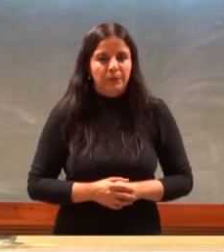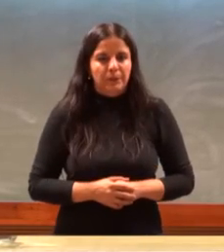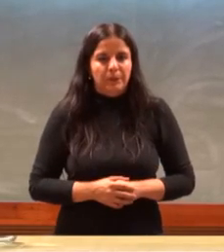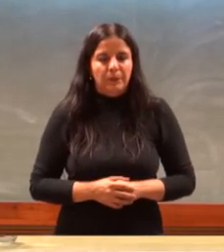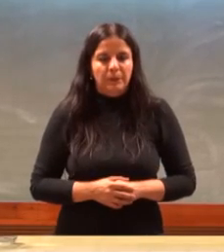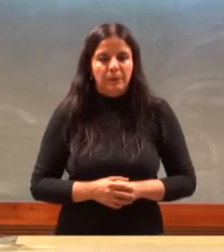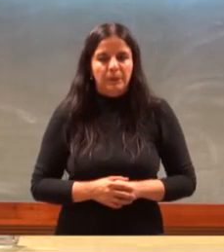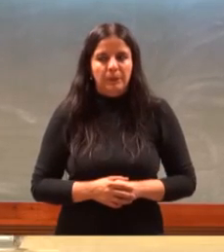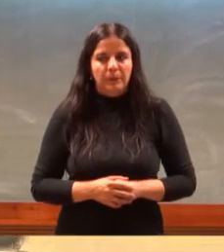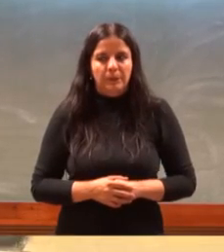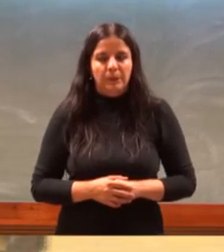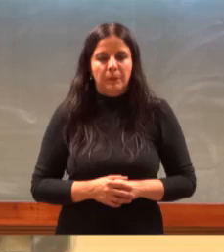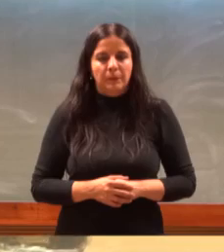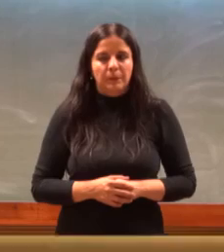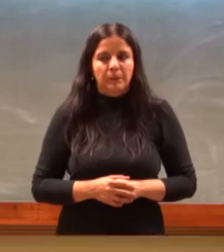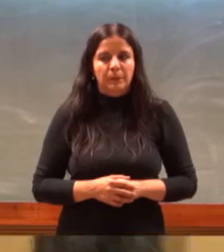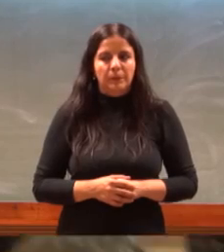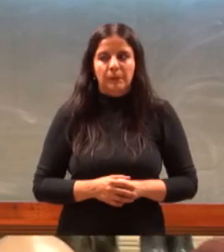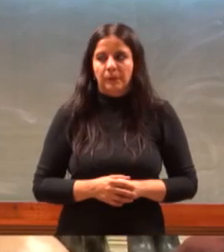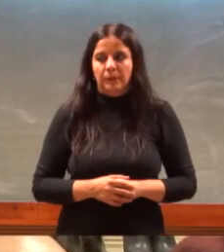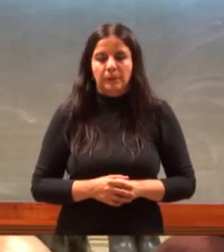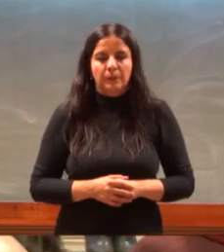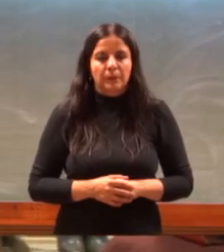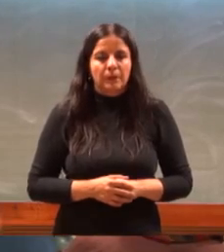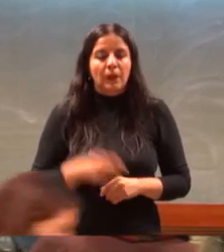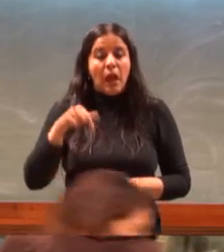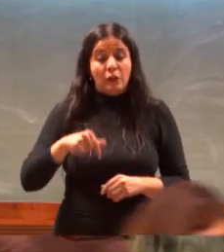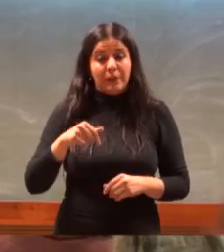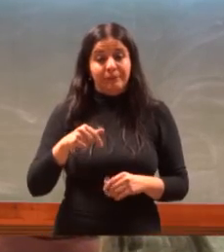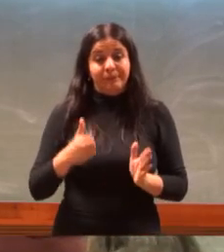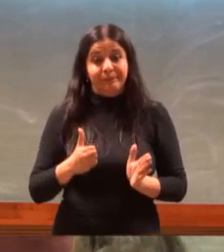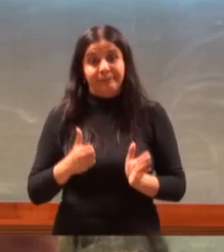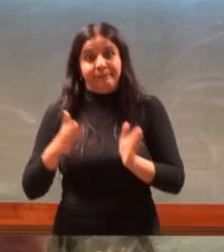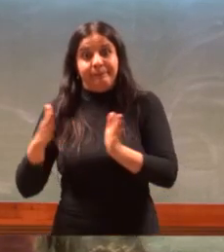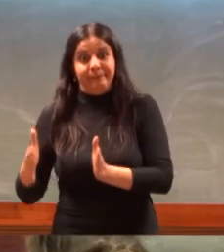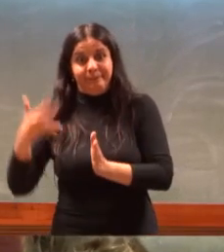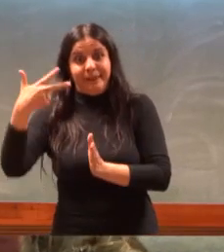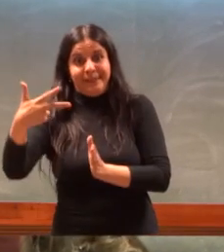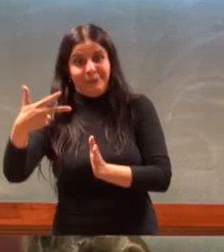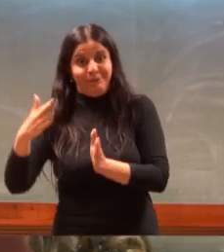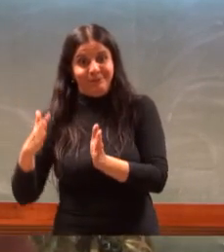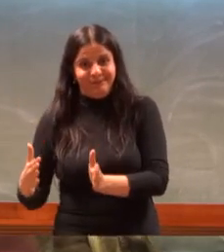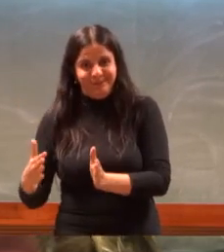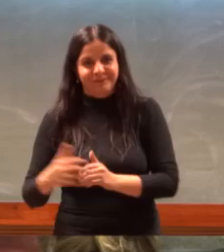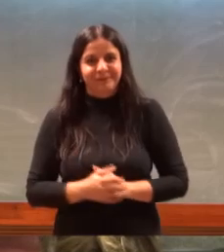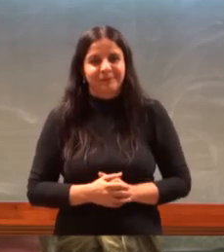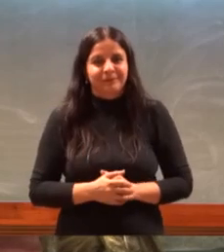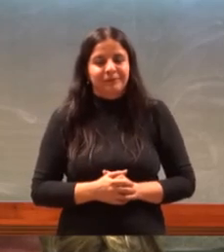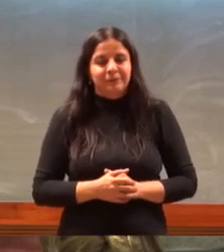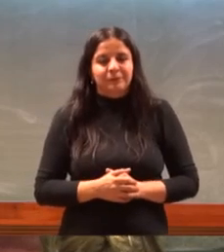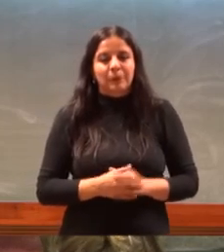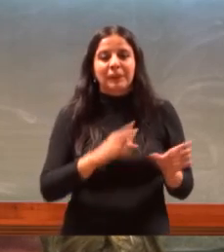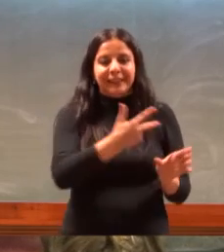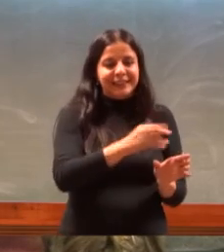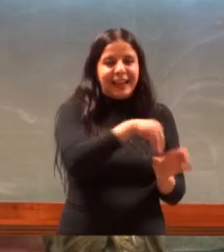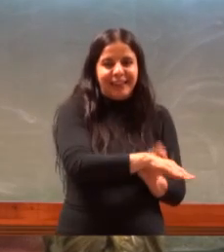facultad vamos ahora a pasar al tercer bloque de este debate público en este caso es un bloque de